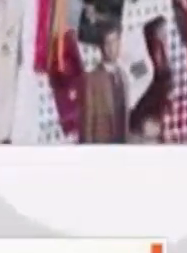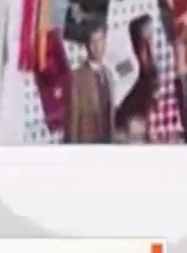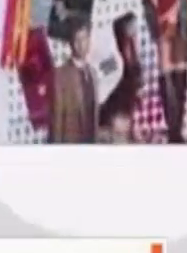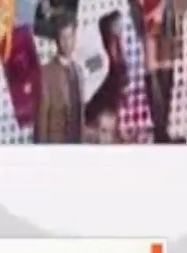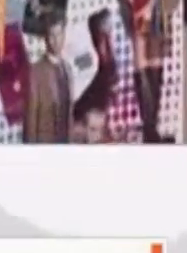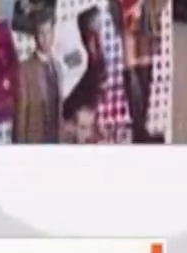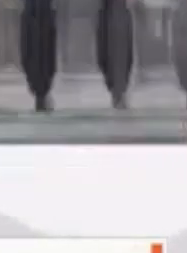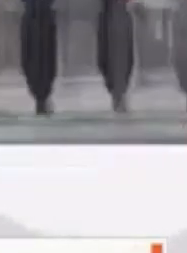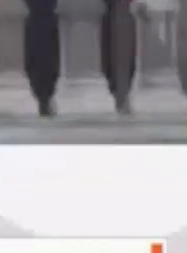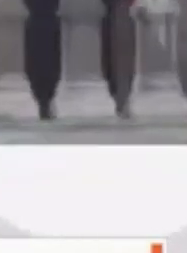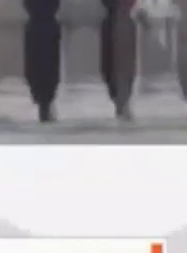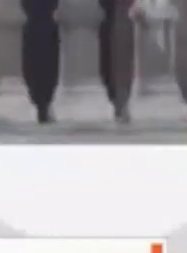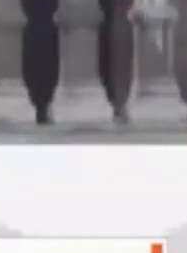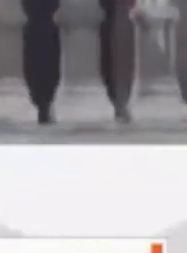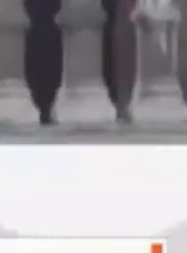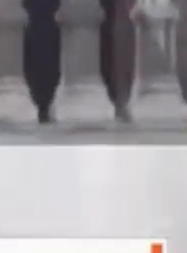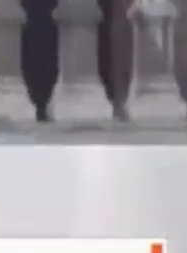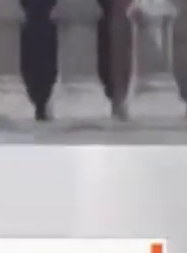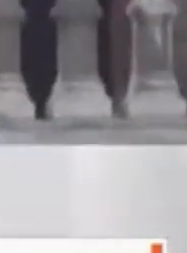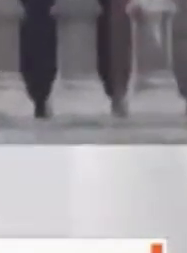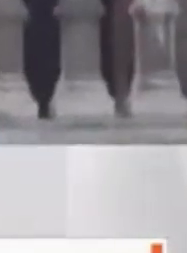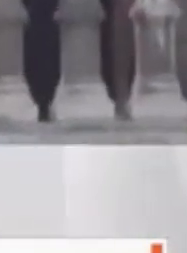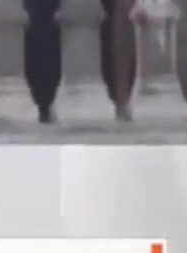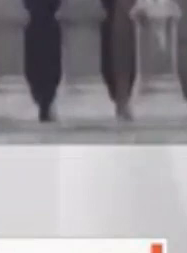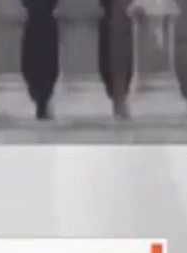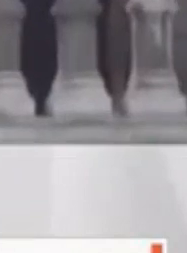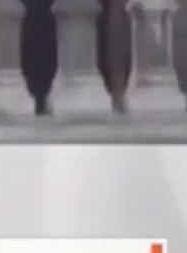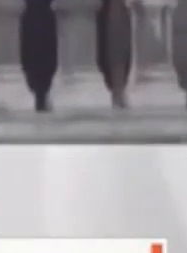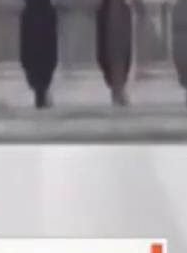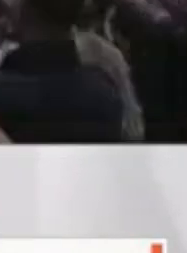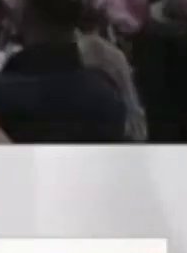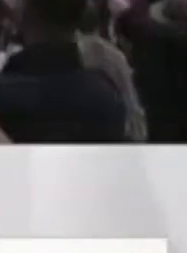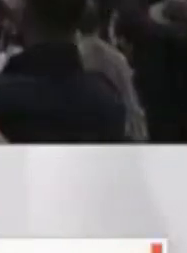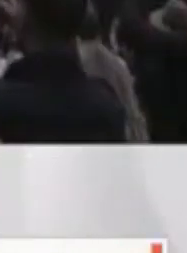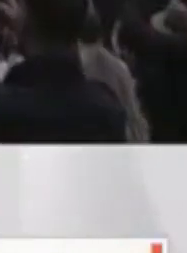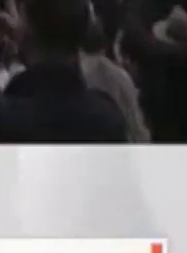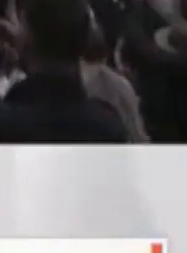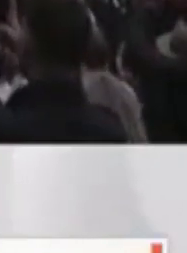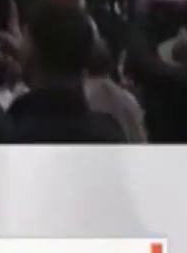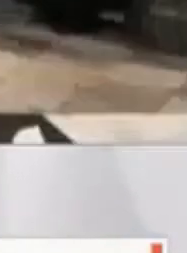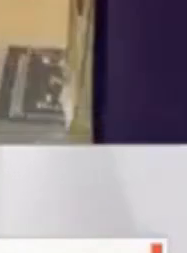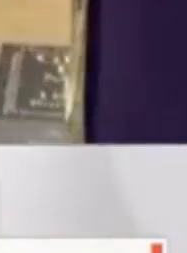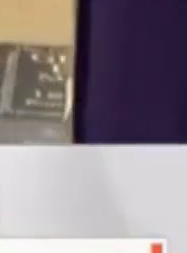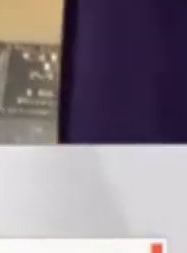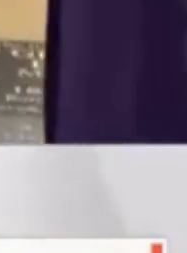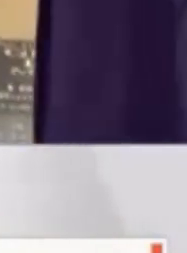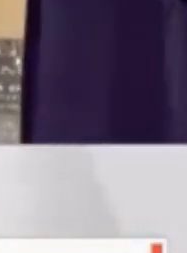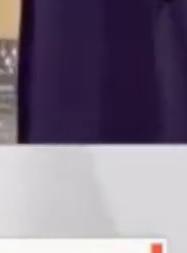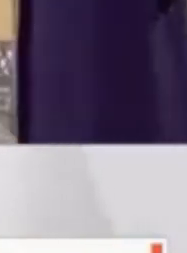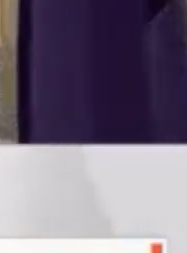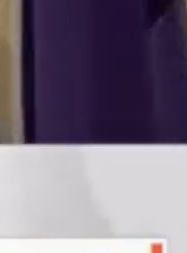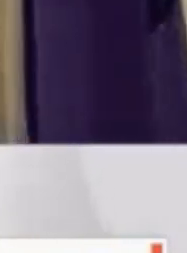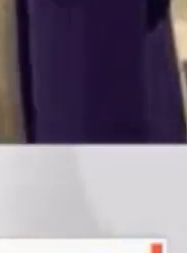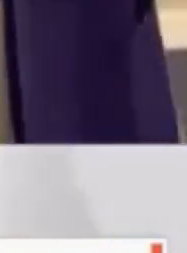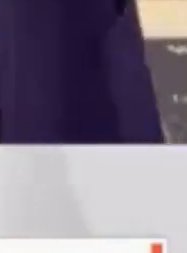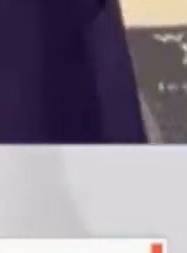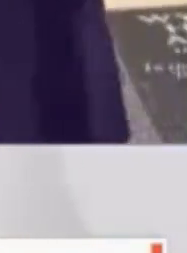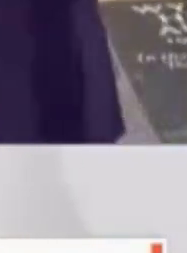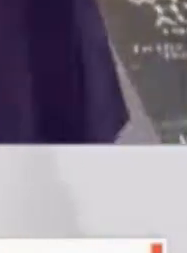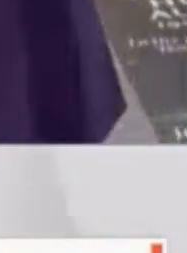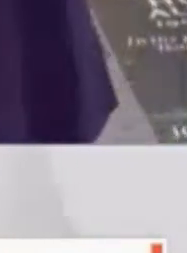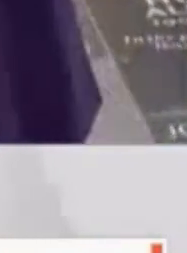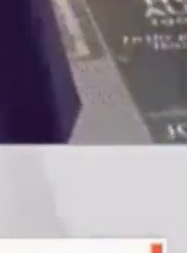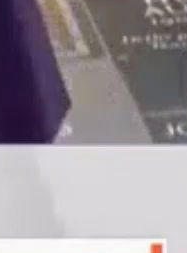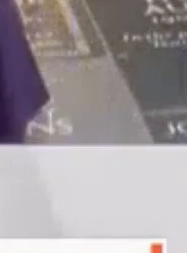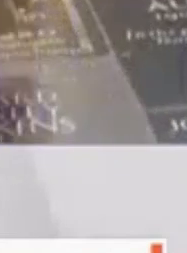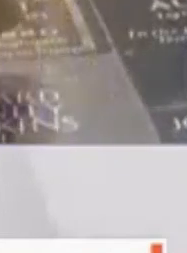porque este es un país que cultiva el cariño por su historia. Y la reina, la monarquía es el símbolo de su historia. Cosa muy